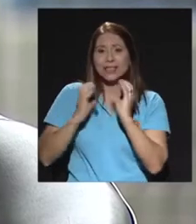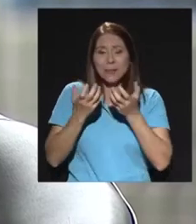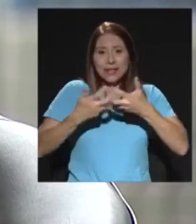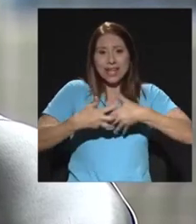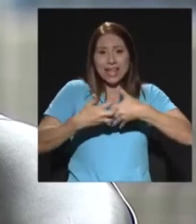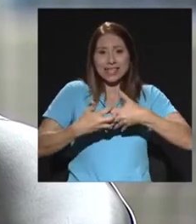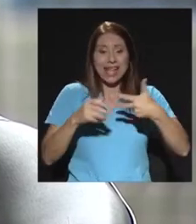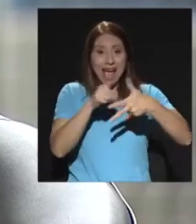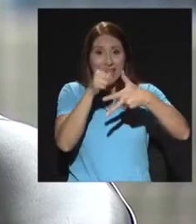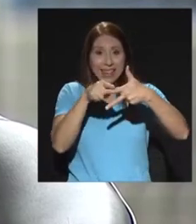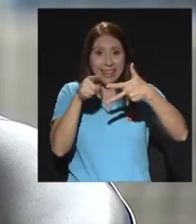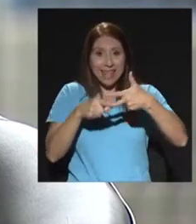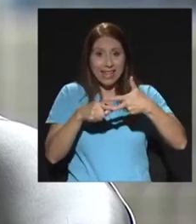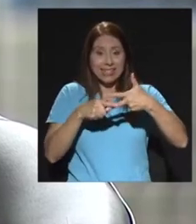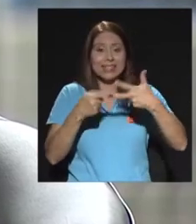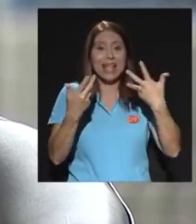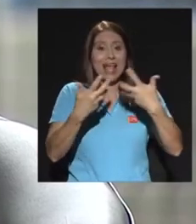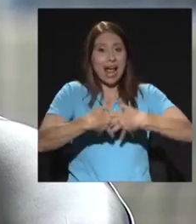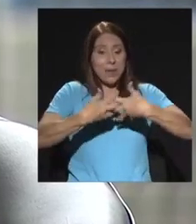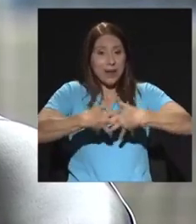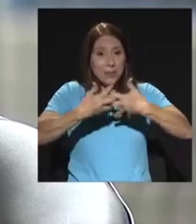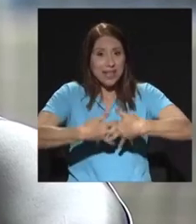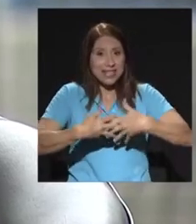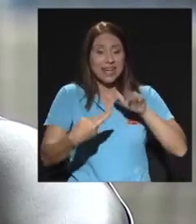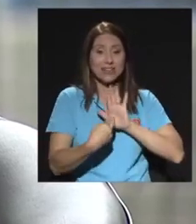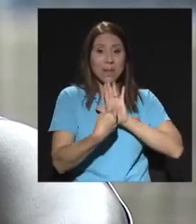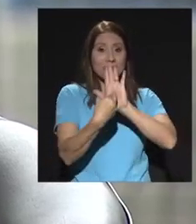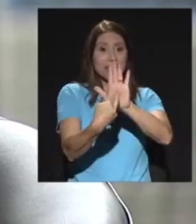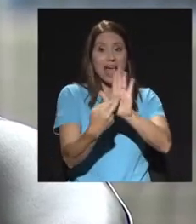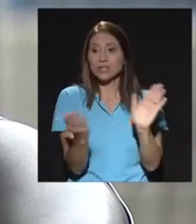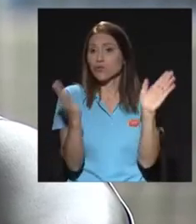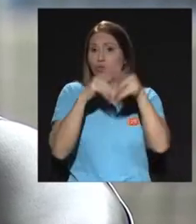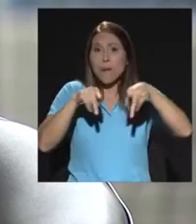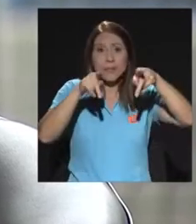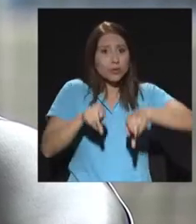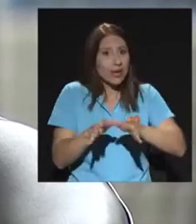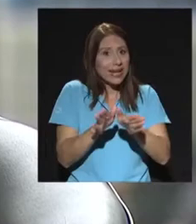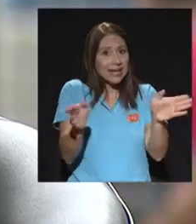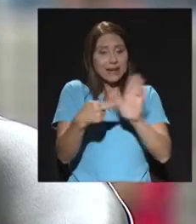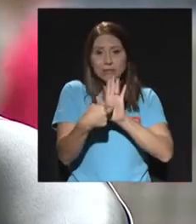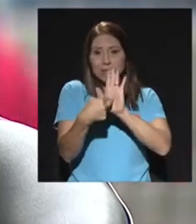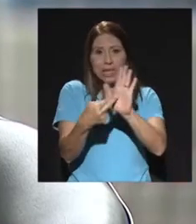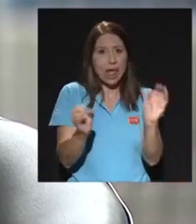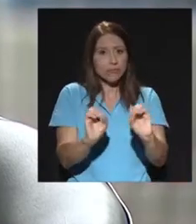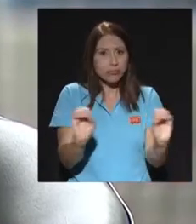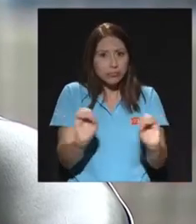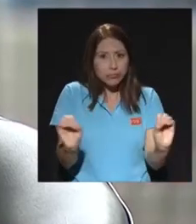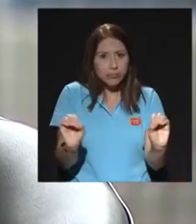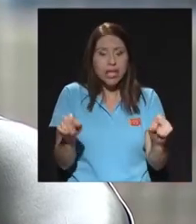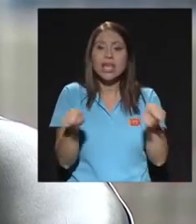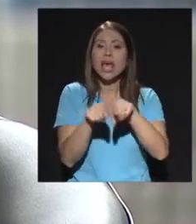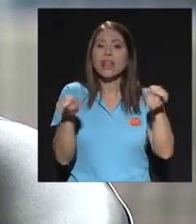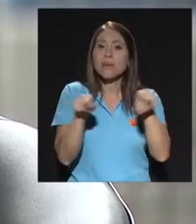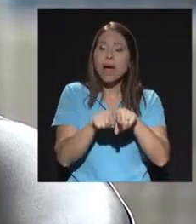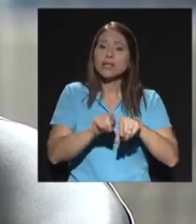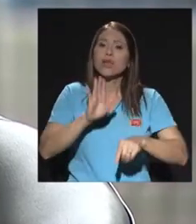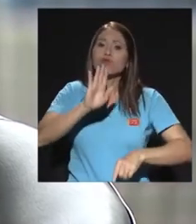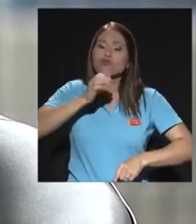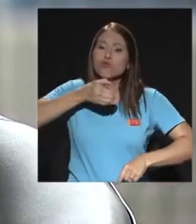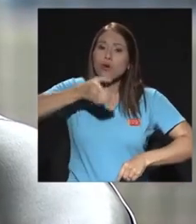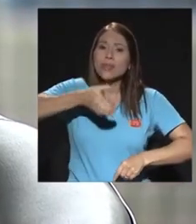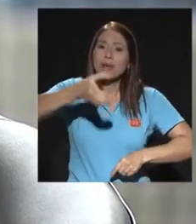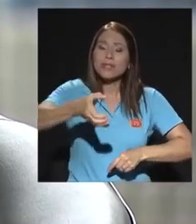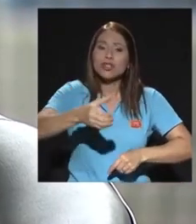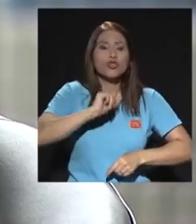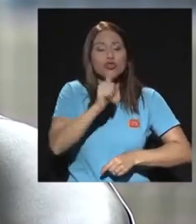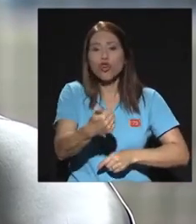cámaras empresariales representadas, sin la sociedad civil representada, y además cuyas recomendaciones no tienen